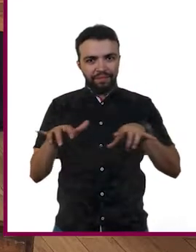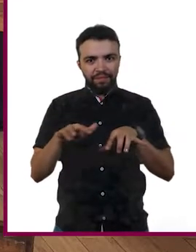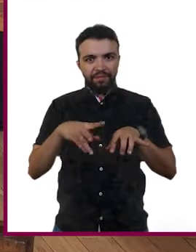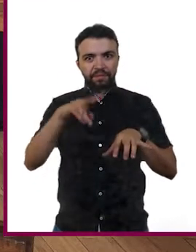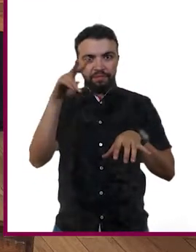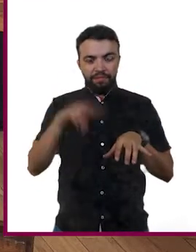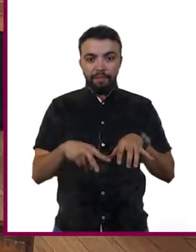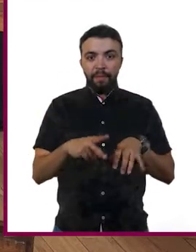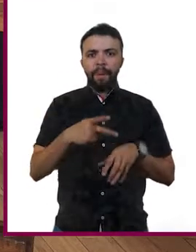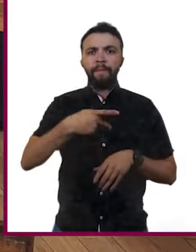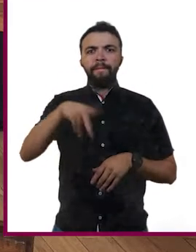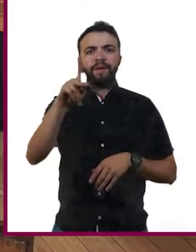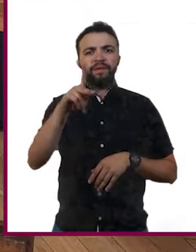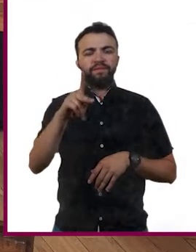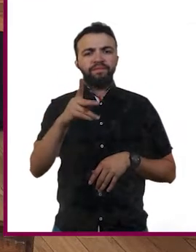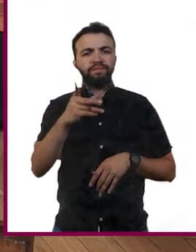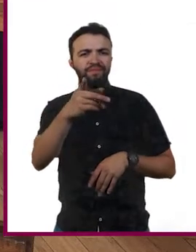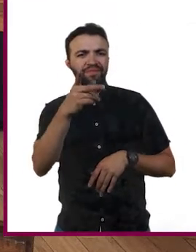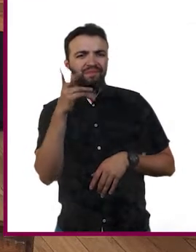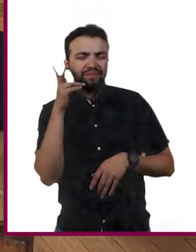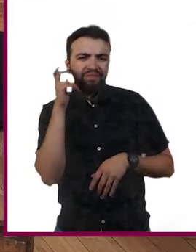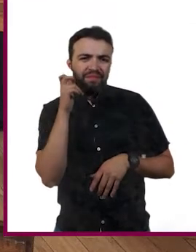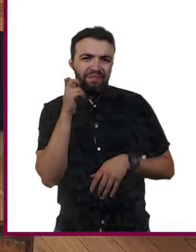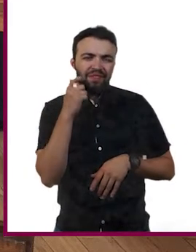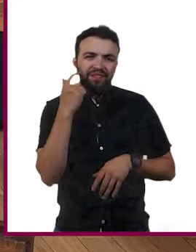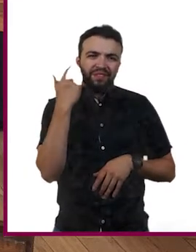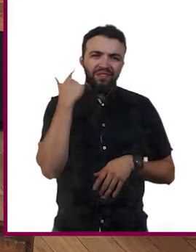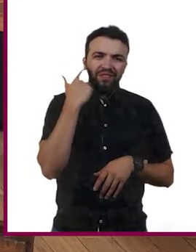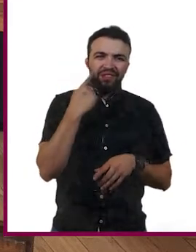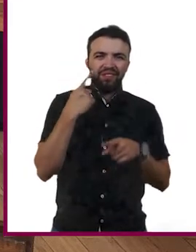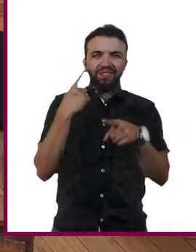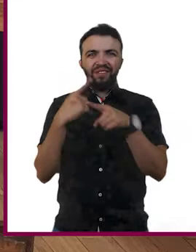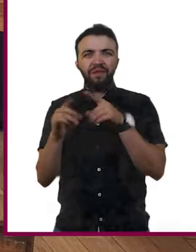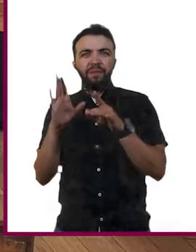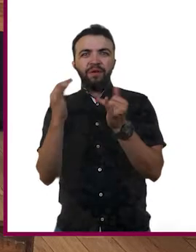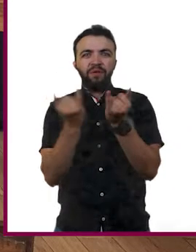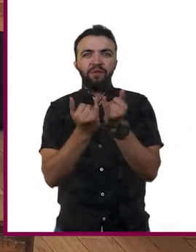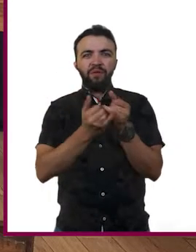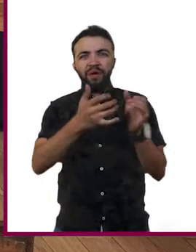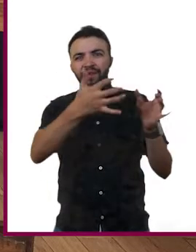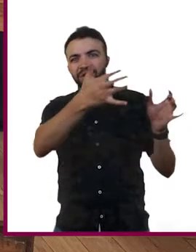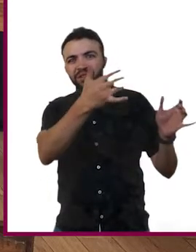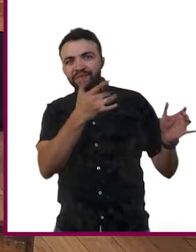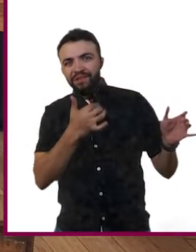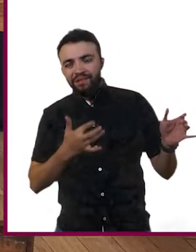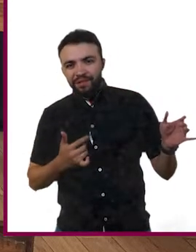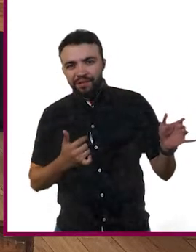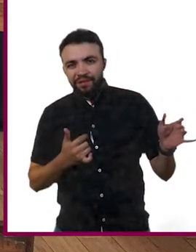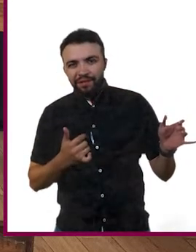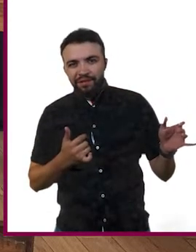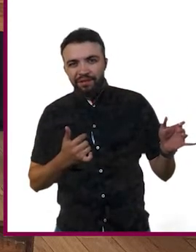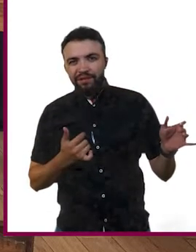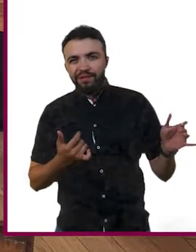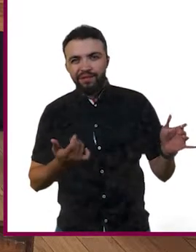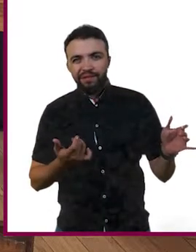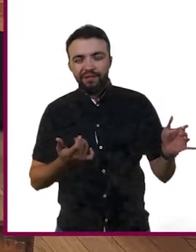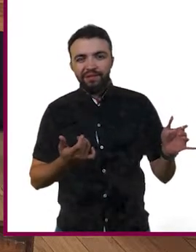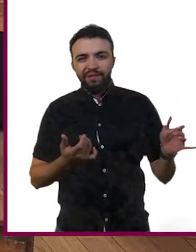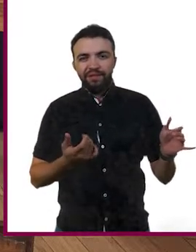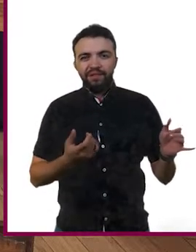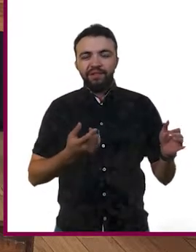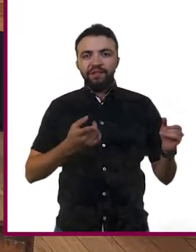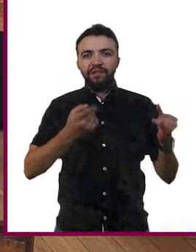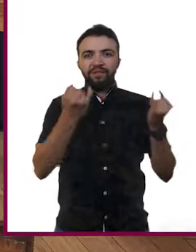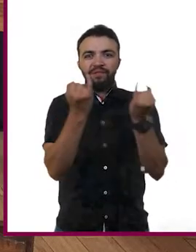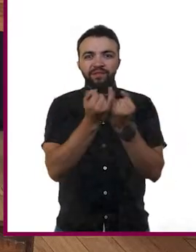su sonido, ¿qué les recordó? A mí, por ejemplo, un salterio o una arpa mágica. Es ese instrumento que parece un arpa pero horizontal y que se